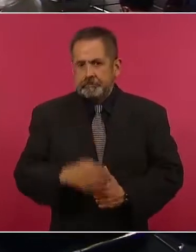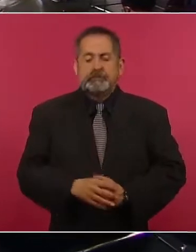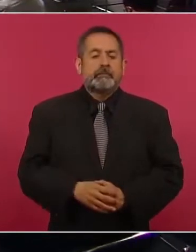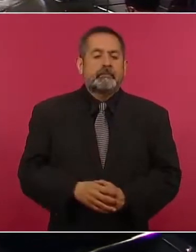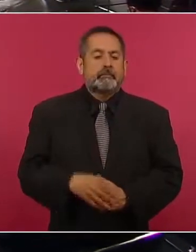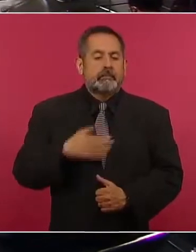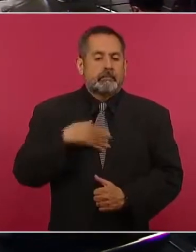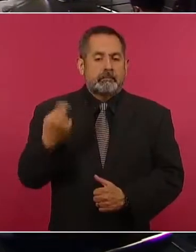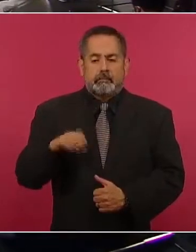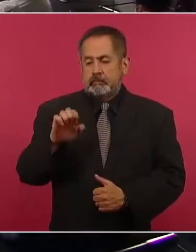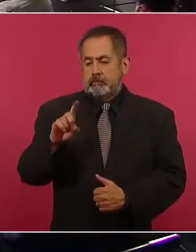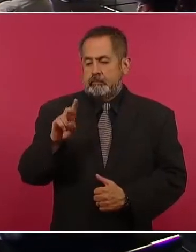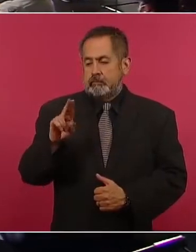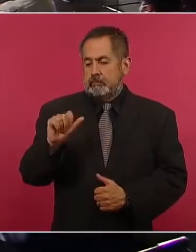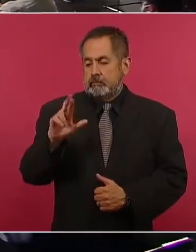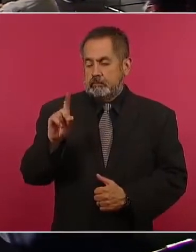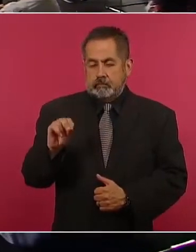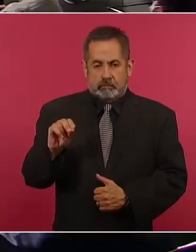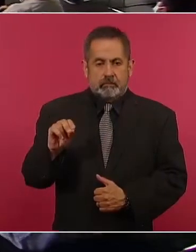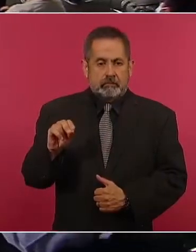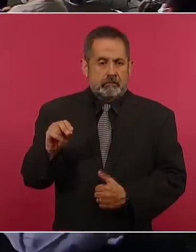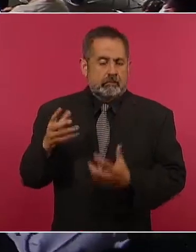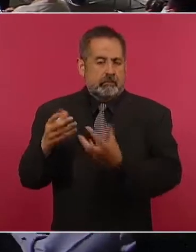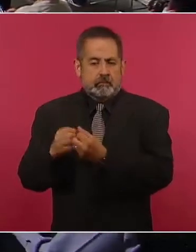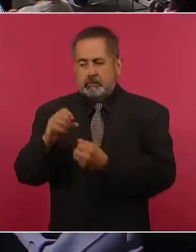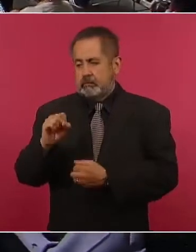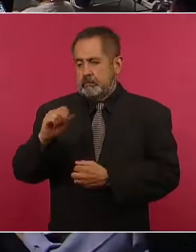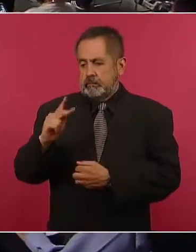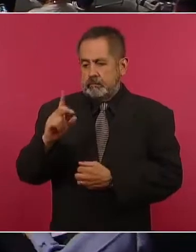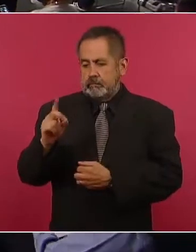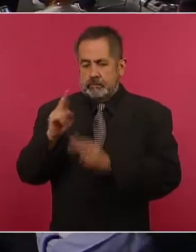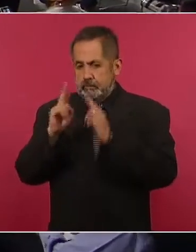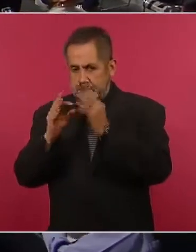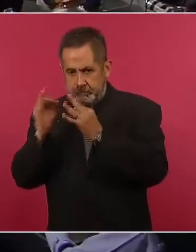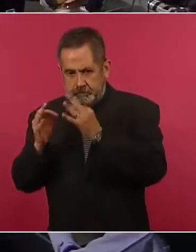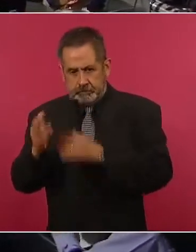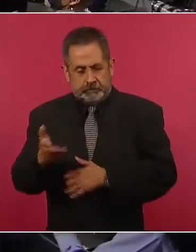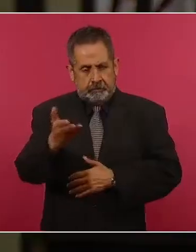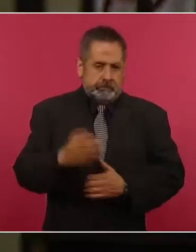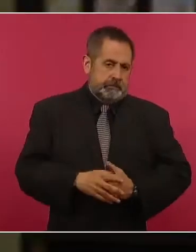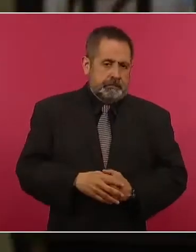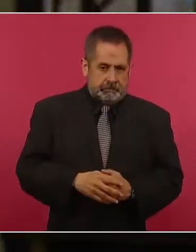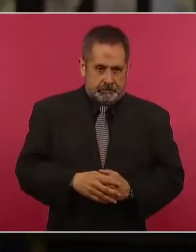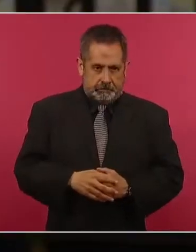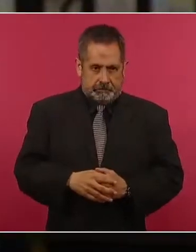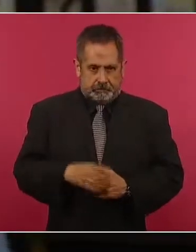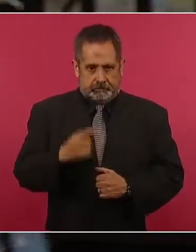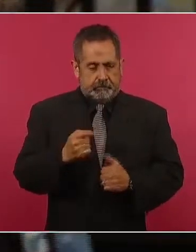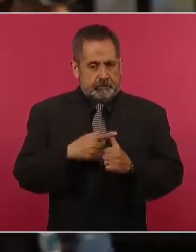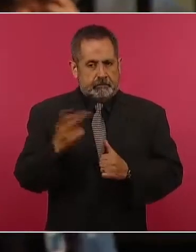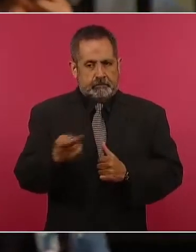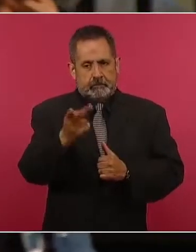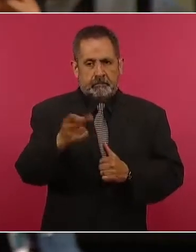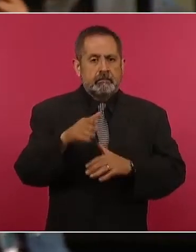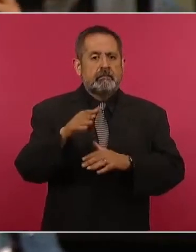Eduardo Esquivel Ancona, SDP Noticias. Mi primera pregunta, señor presidente, es sobre